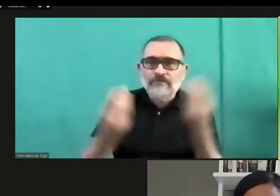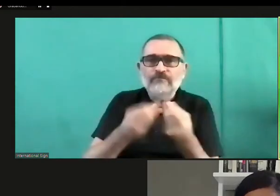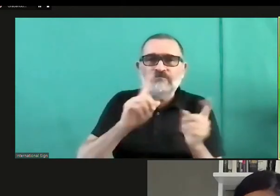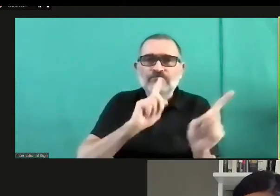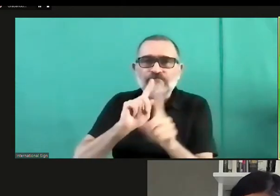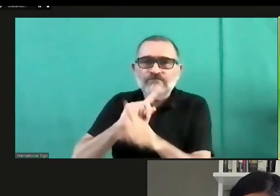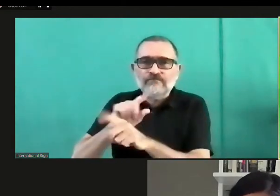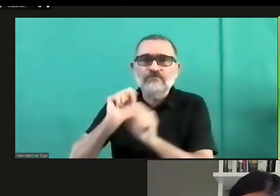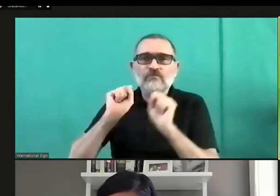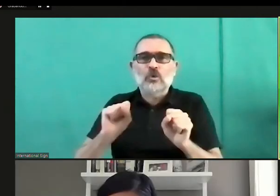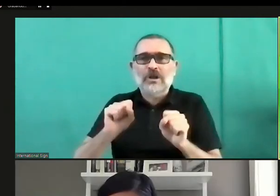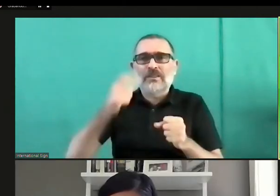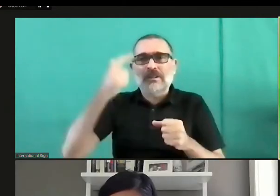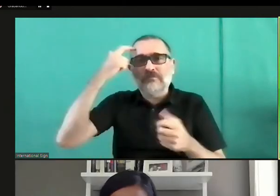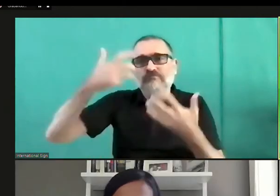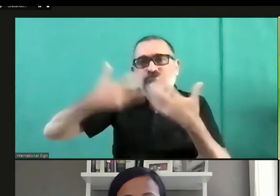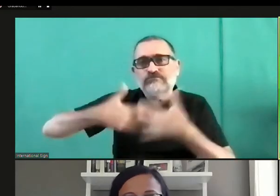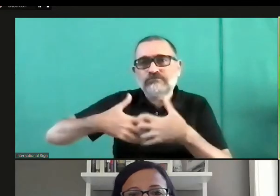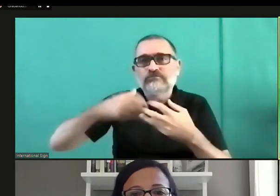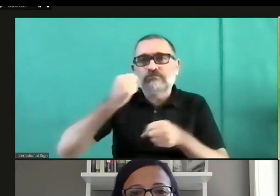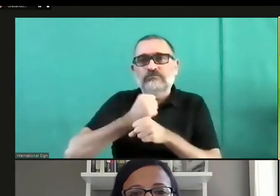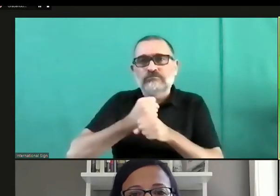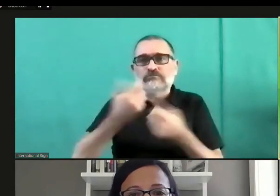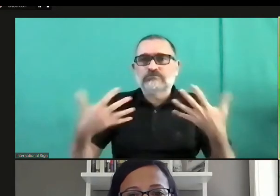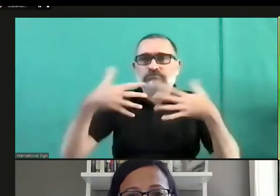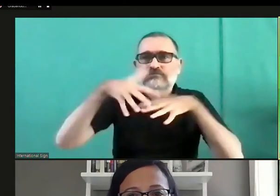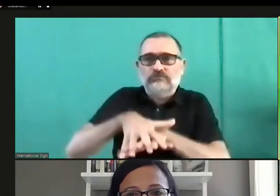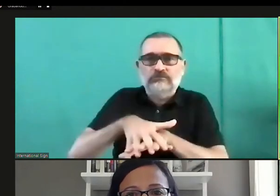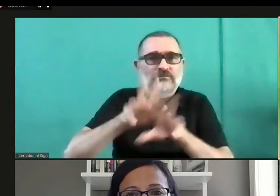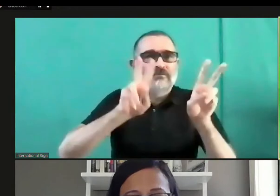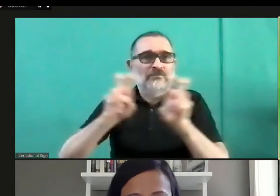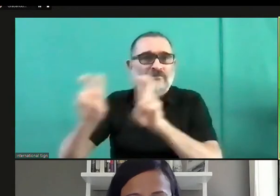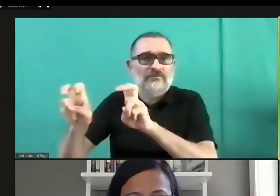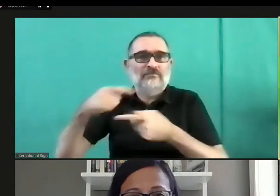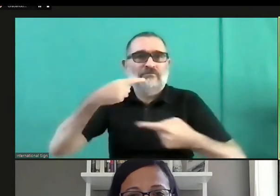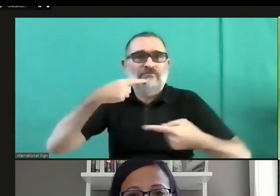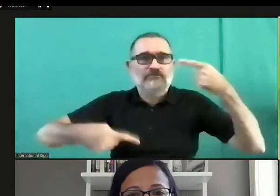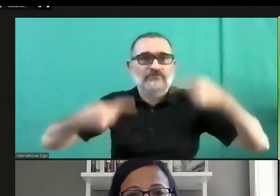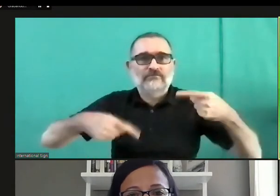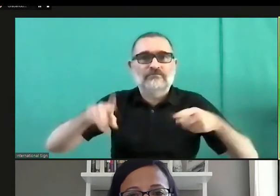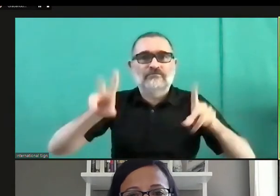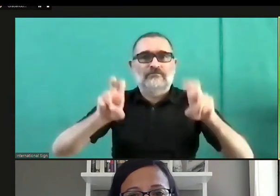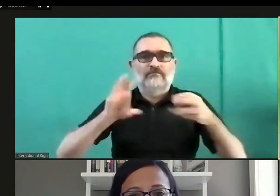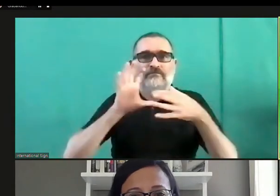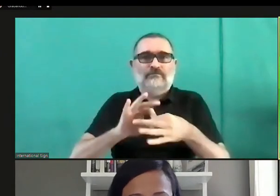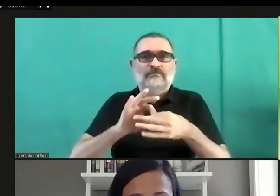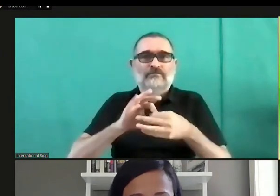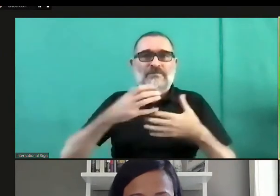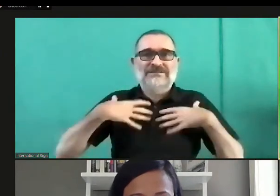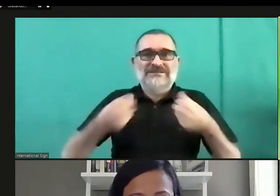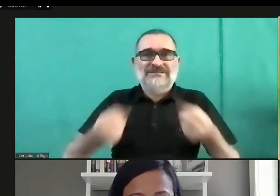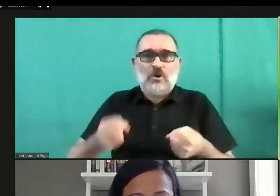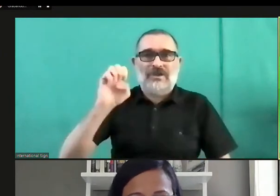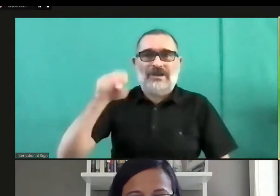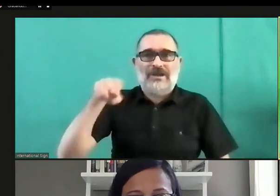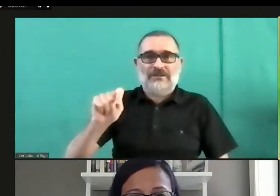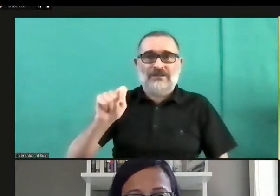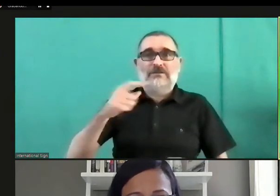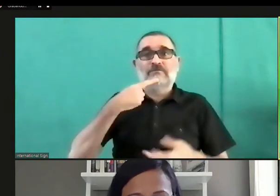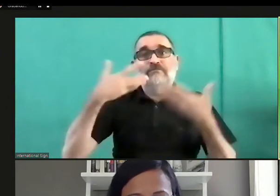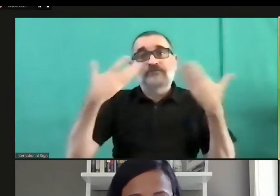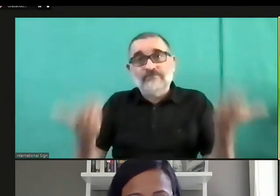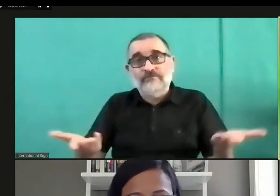que hayan participado esta mañana y ahora de parte de la señora